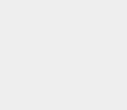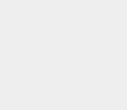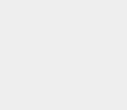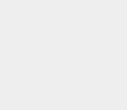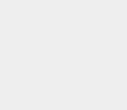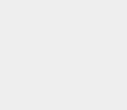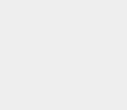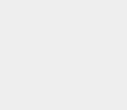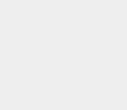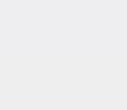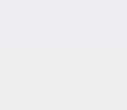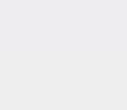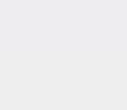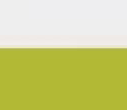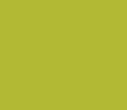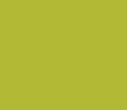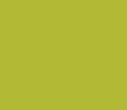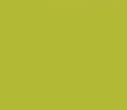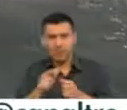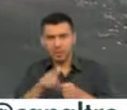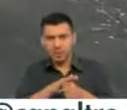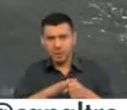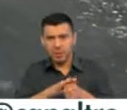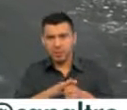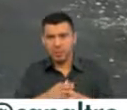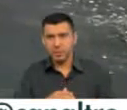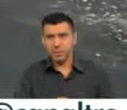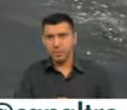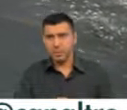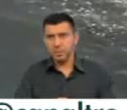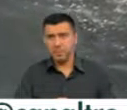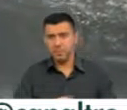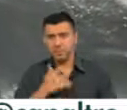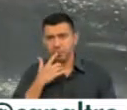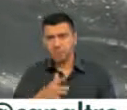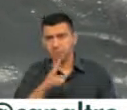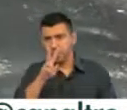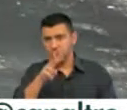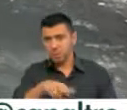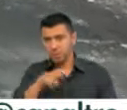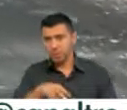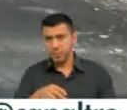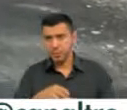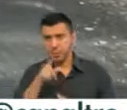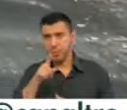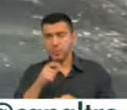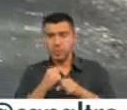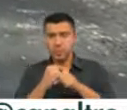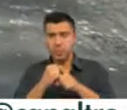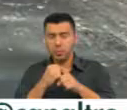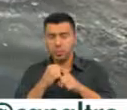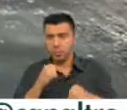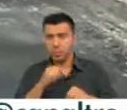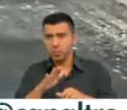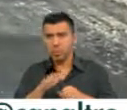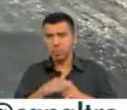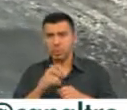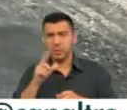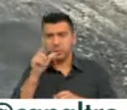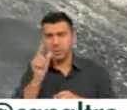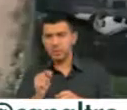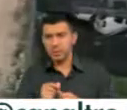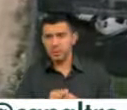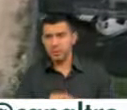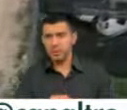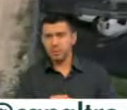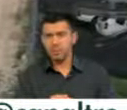ganando puntocom en aproximadamente dos meses los habitantes del sur del cesar sur de bolívar y nororiente colombiano podrán